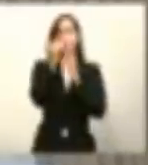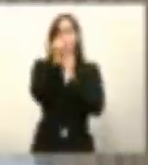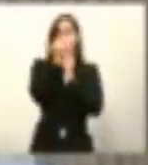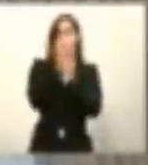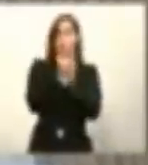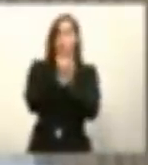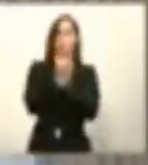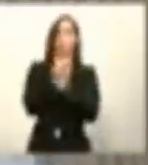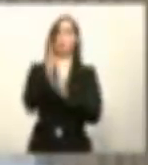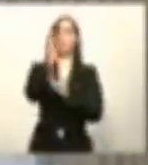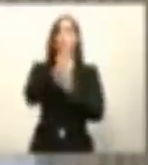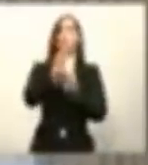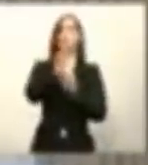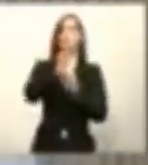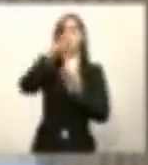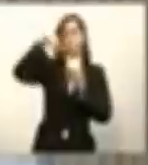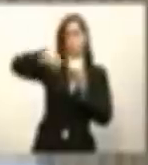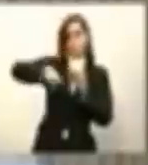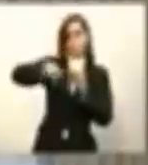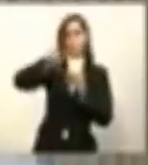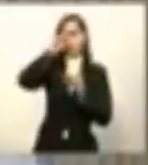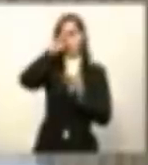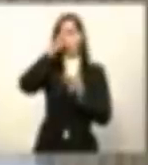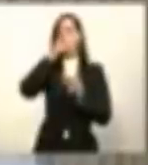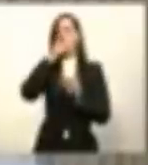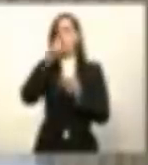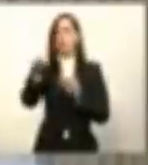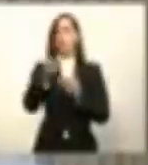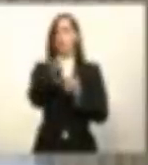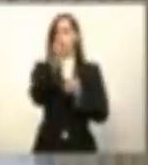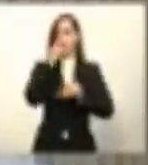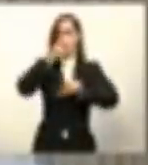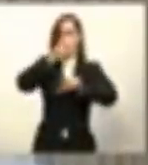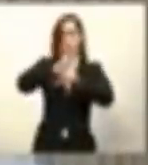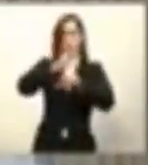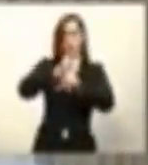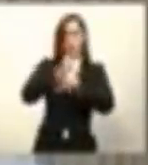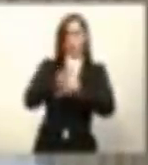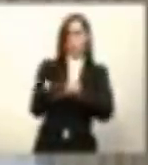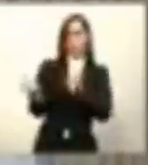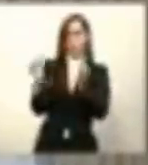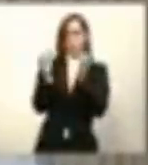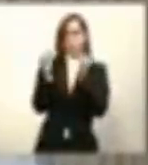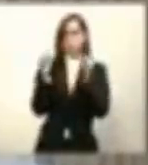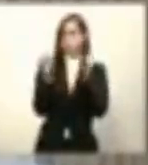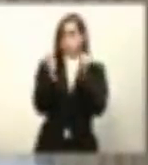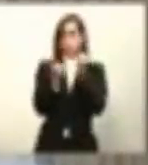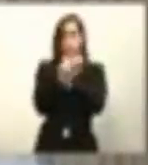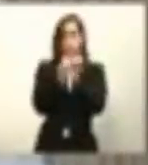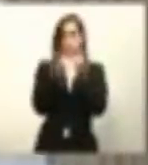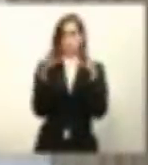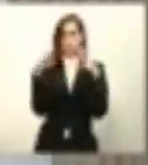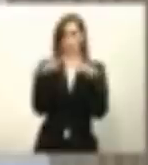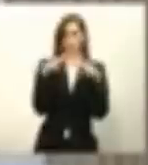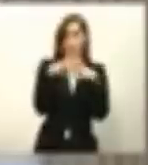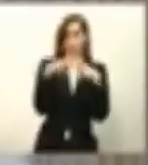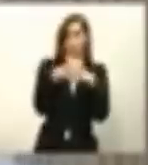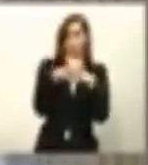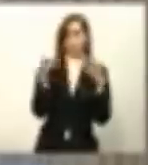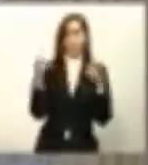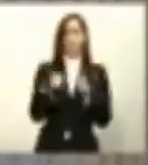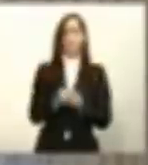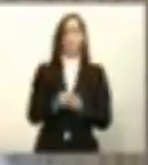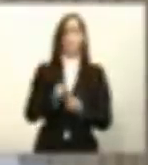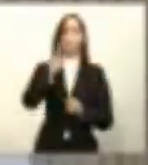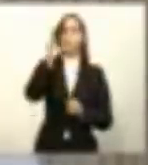de los hospitales dominicanos, un tema de gran sensibilidad en República Dominicana.